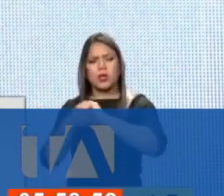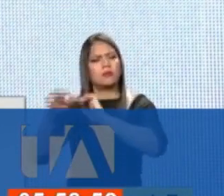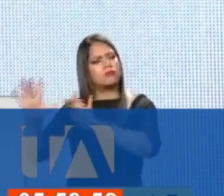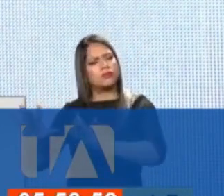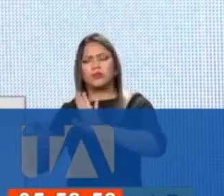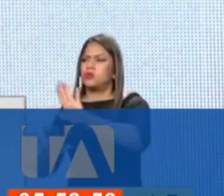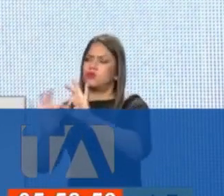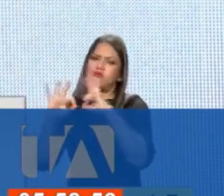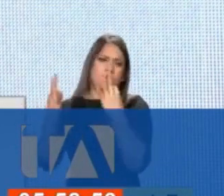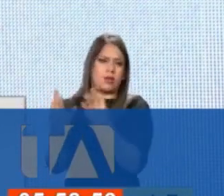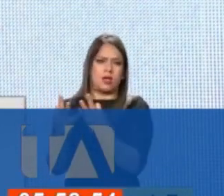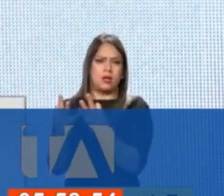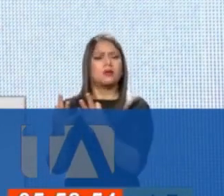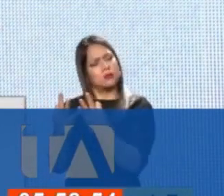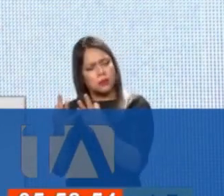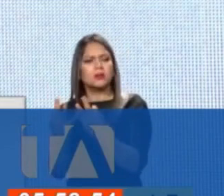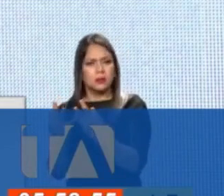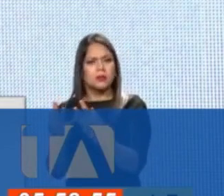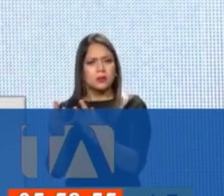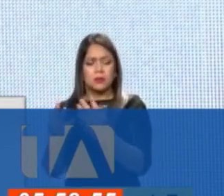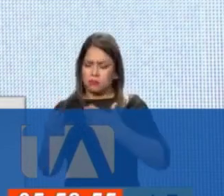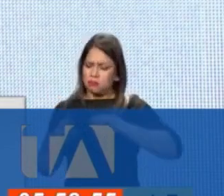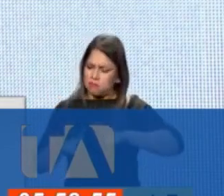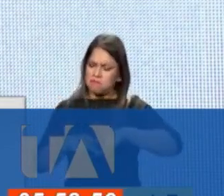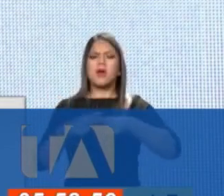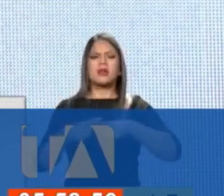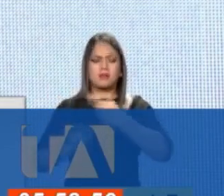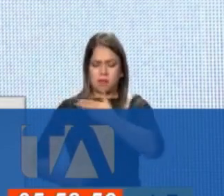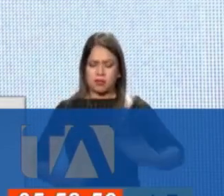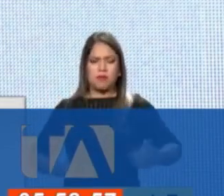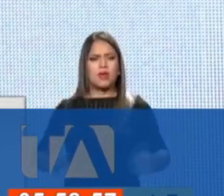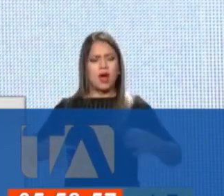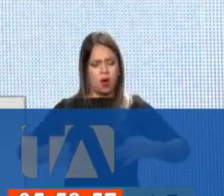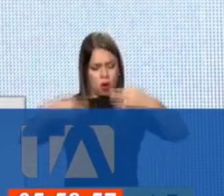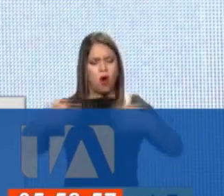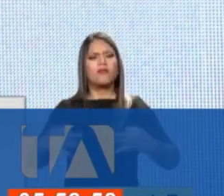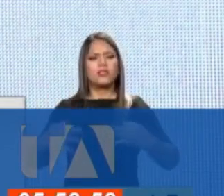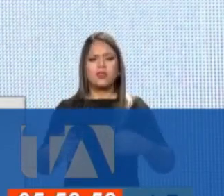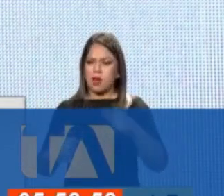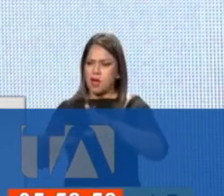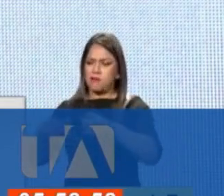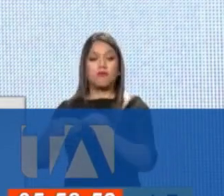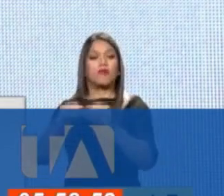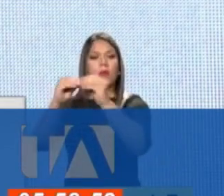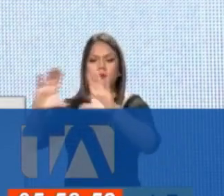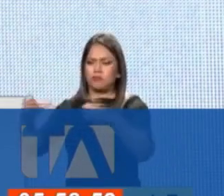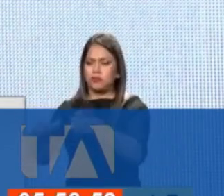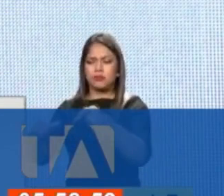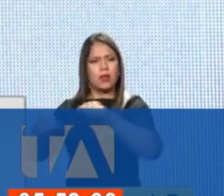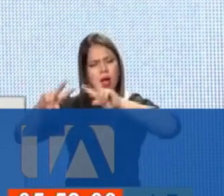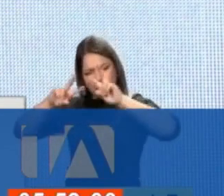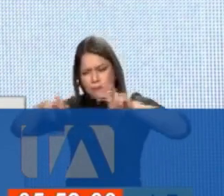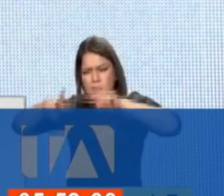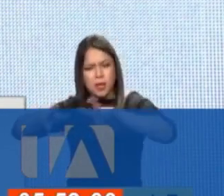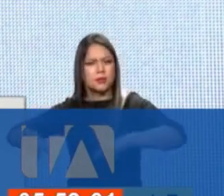y en decir que en cuanto empecemos a gobernar estableceremos una comisión que investigue